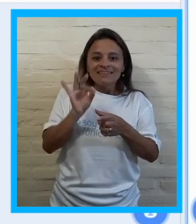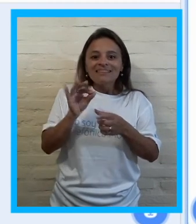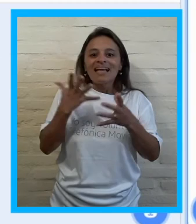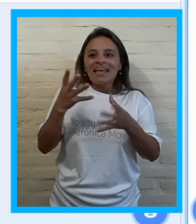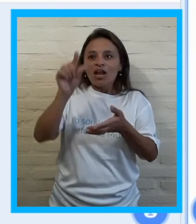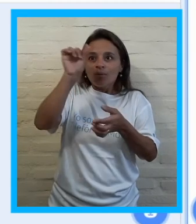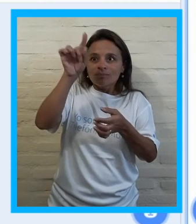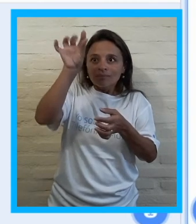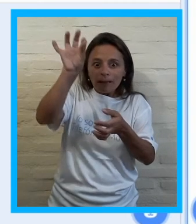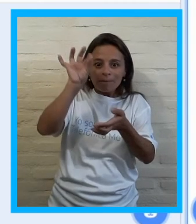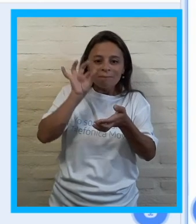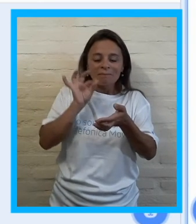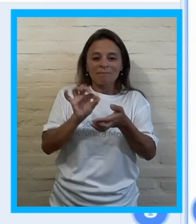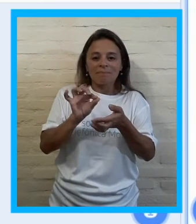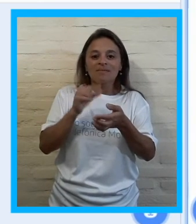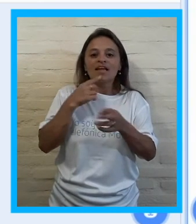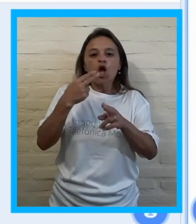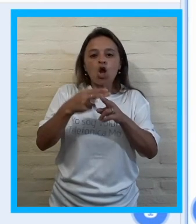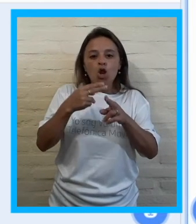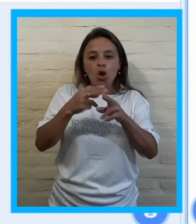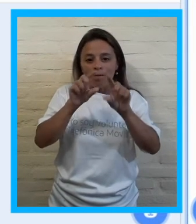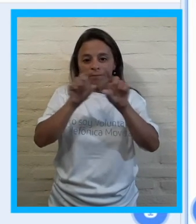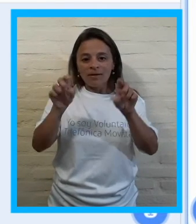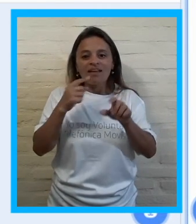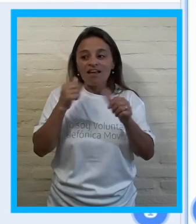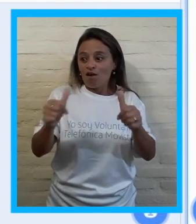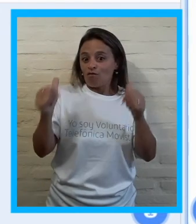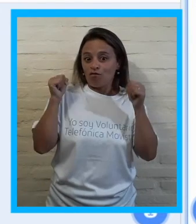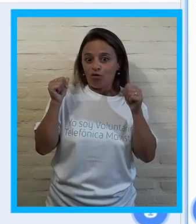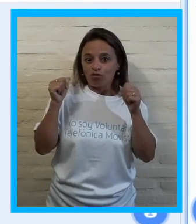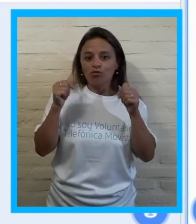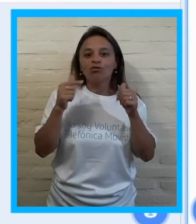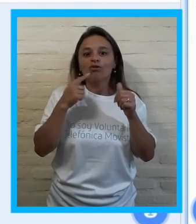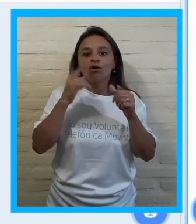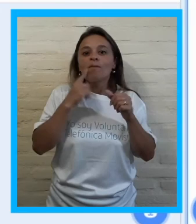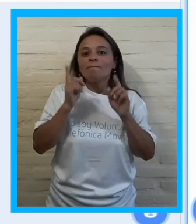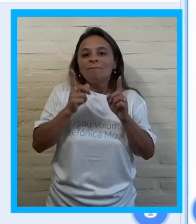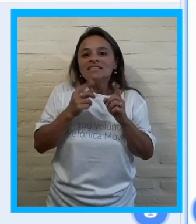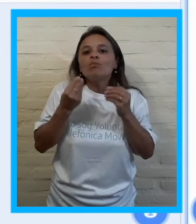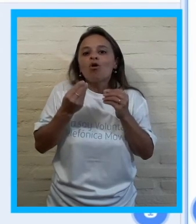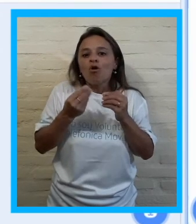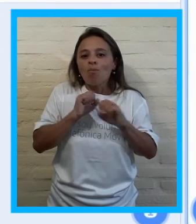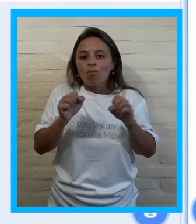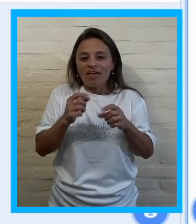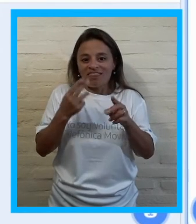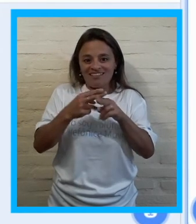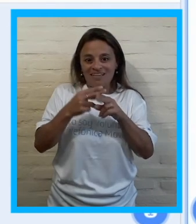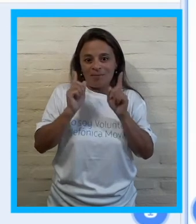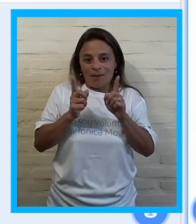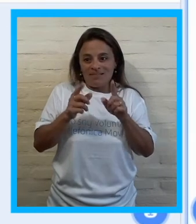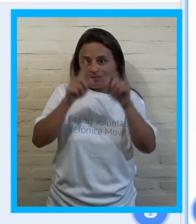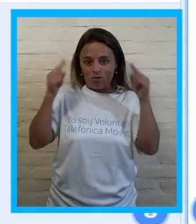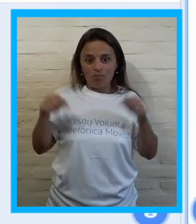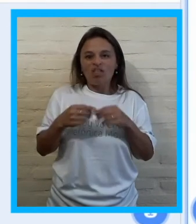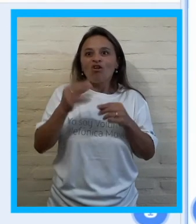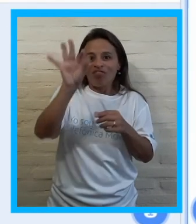escribir Game Over arriba. Y los voy a nombrar como fondo y como Game Over para poder llamarlos por su nombre